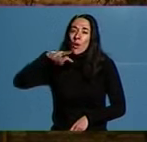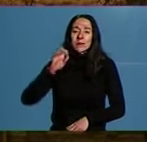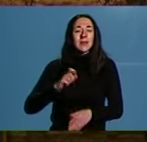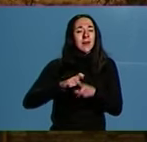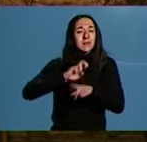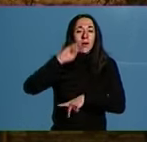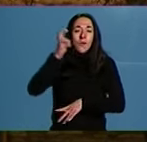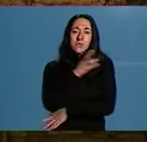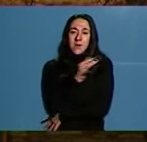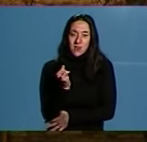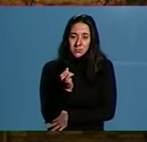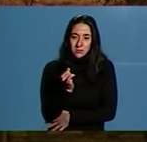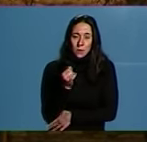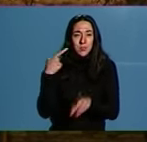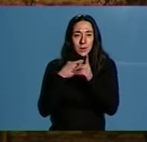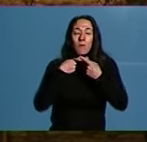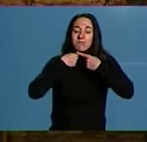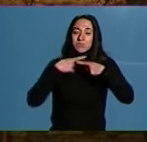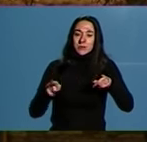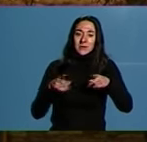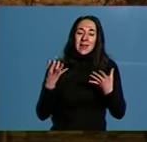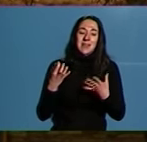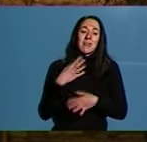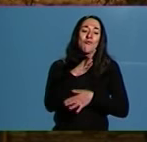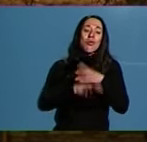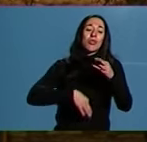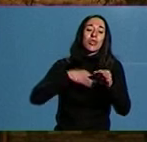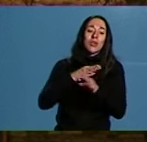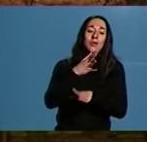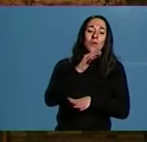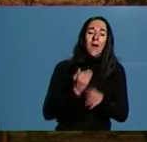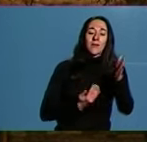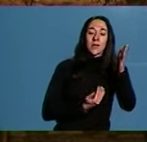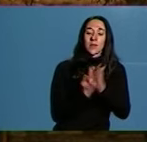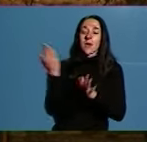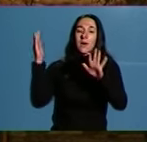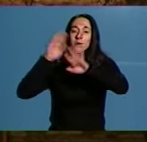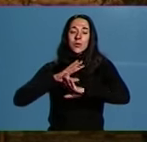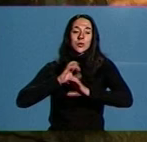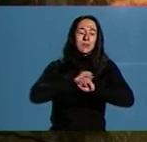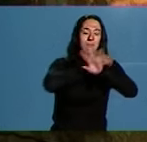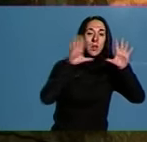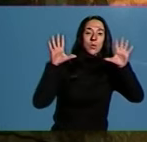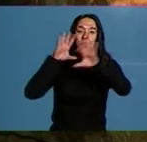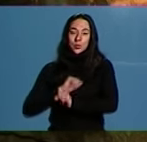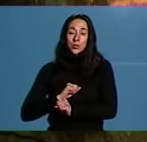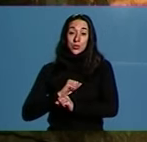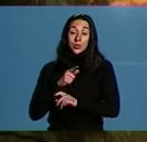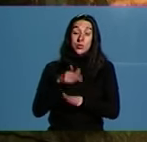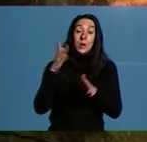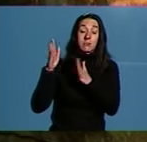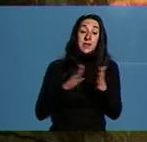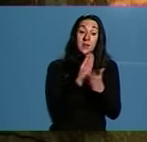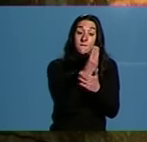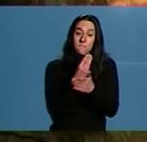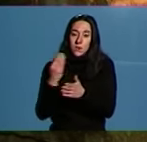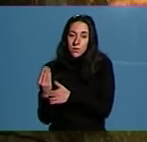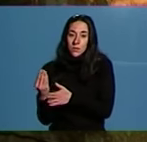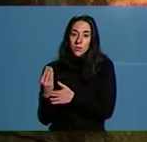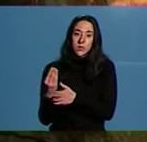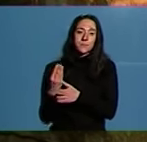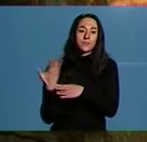que o diferencia dos demais. Que ten o ciclo día e noite. De día, pois, móvense unha serie de figuras, todas esas máis